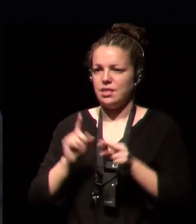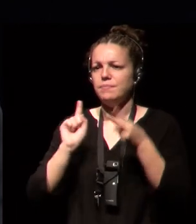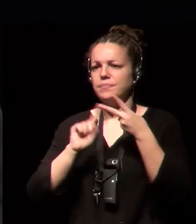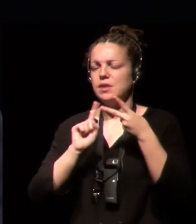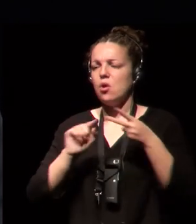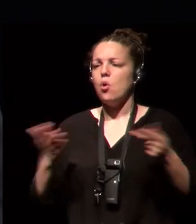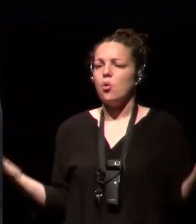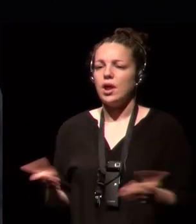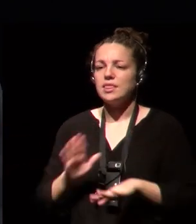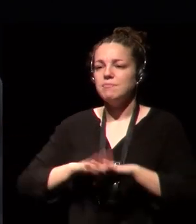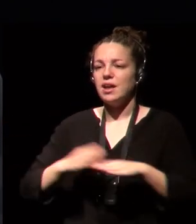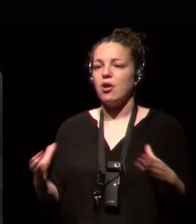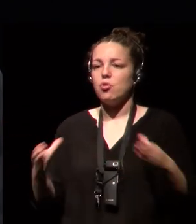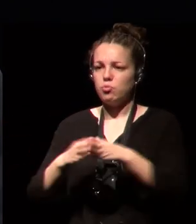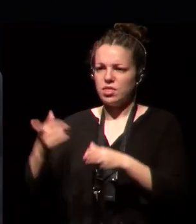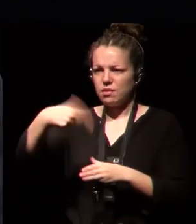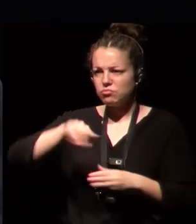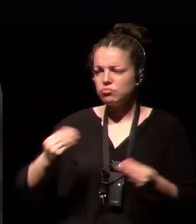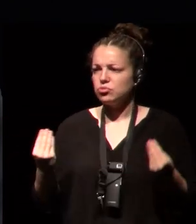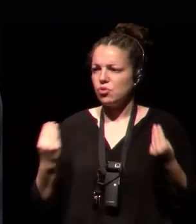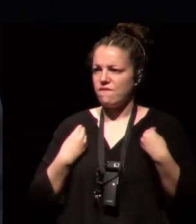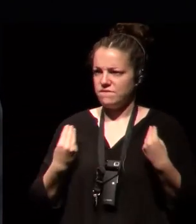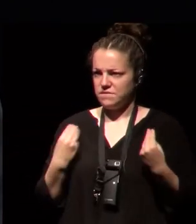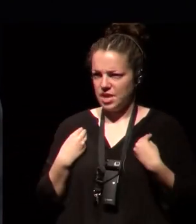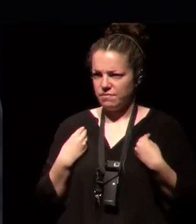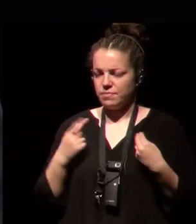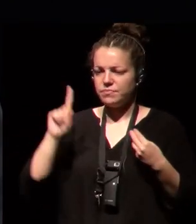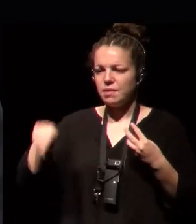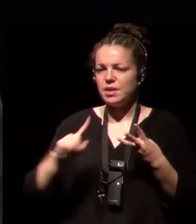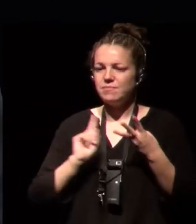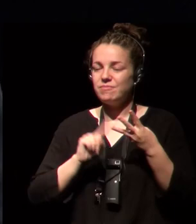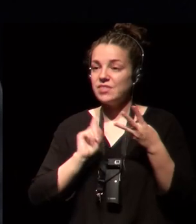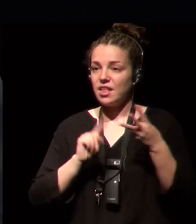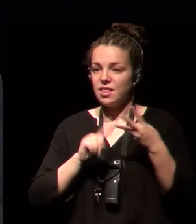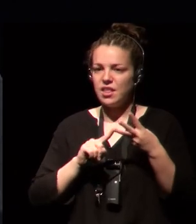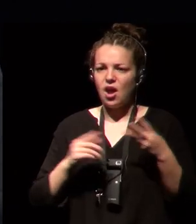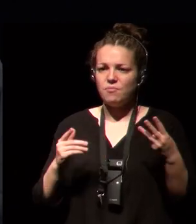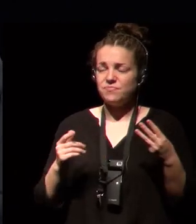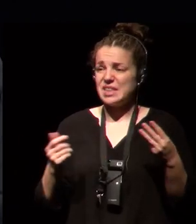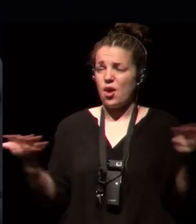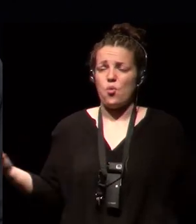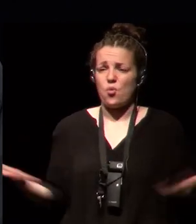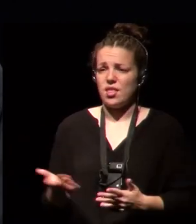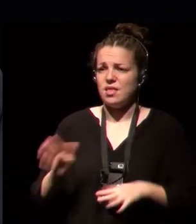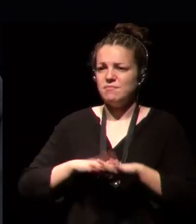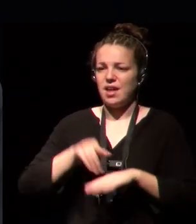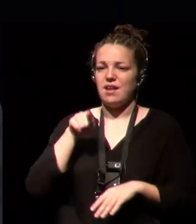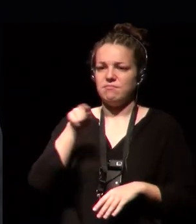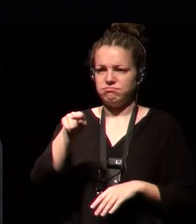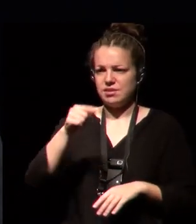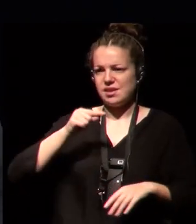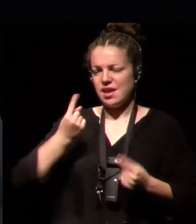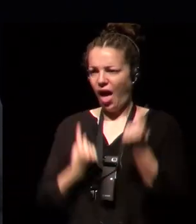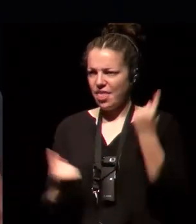urgent issue que penséis for en una cuestión urgente para vosotros mismos y para vuestras aspiraciones personales. The